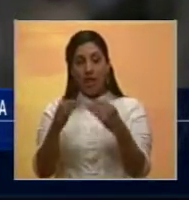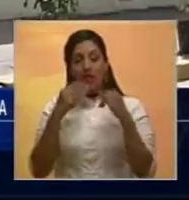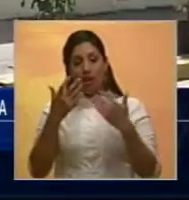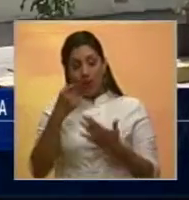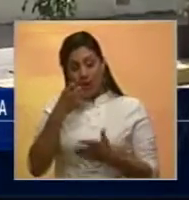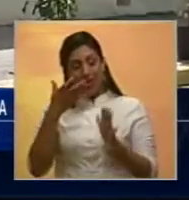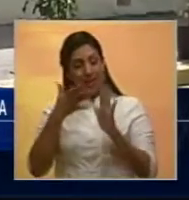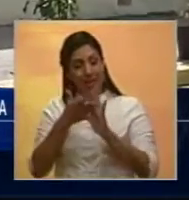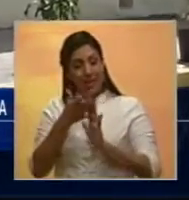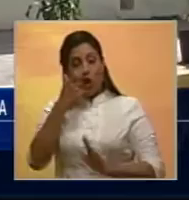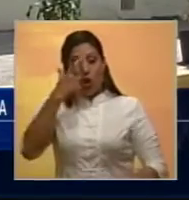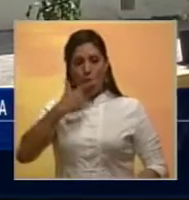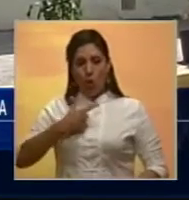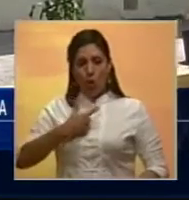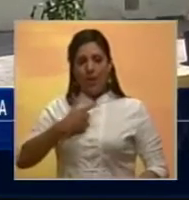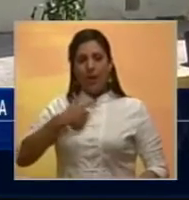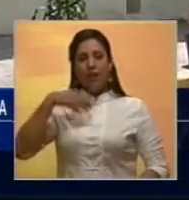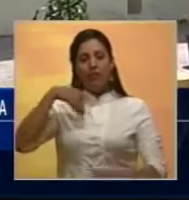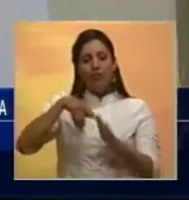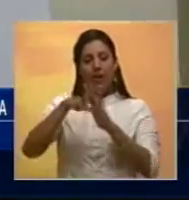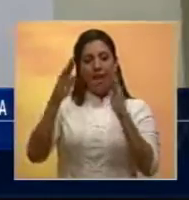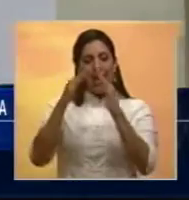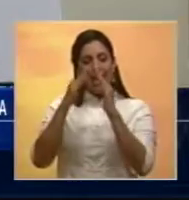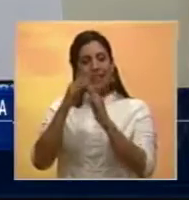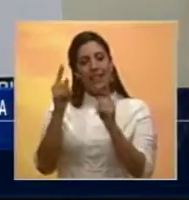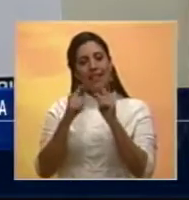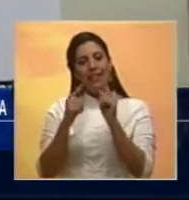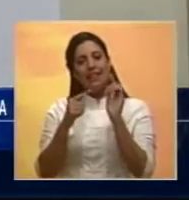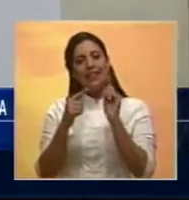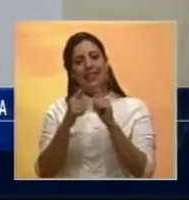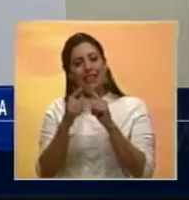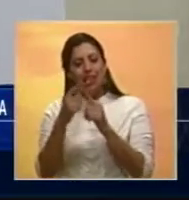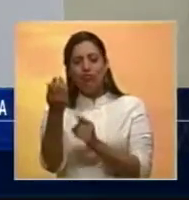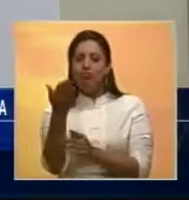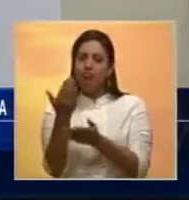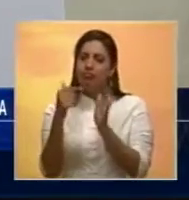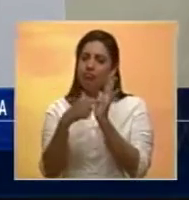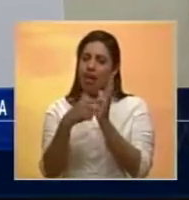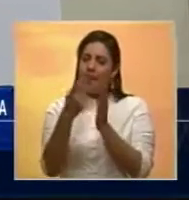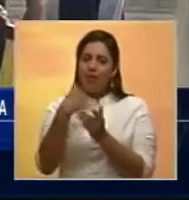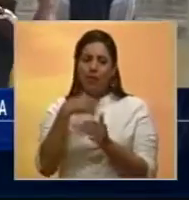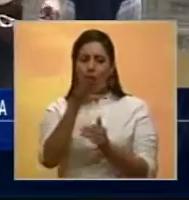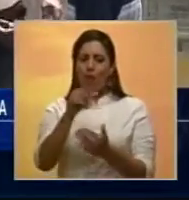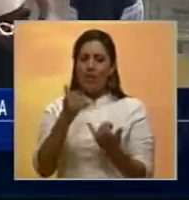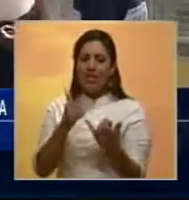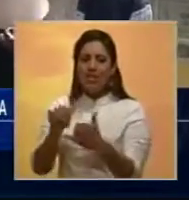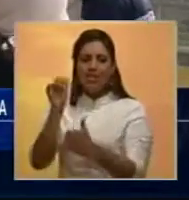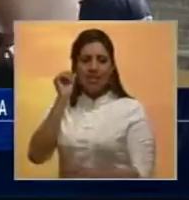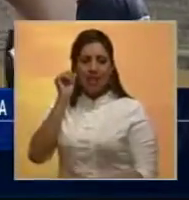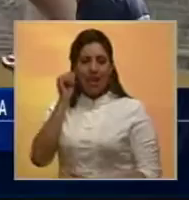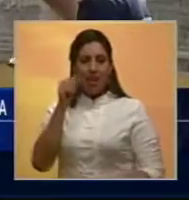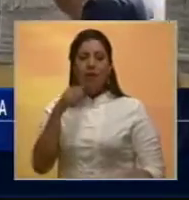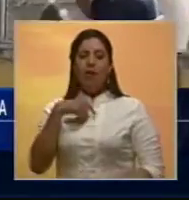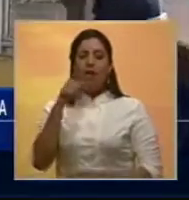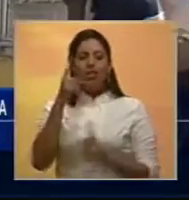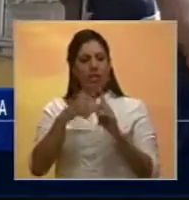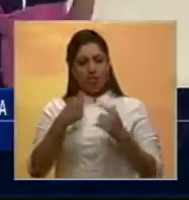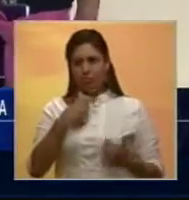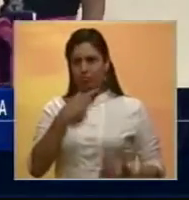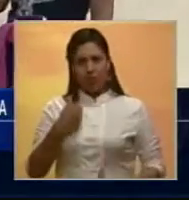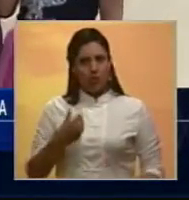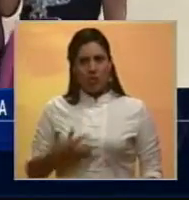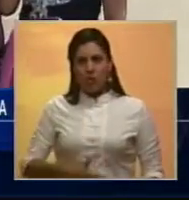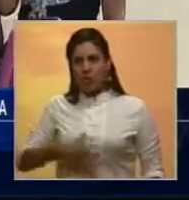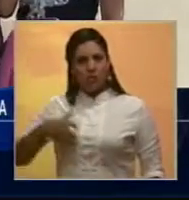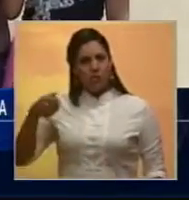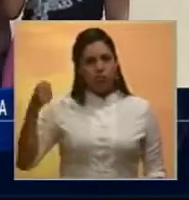policiales señalan que el hombre fue a casa de su tío a pedirle dinero prestado para comprarle un regalo a su hija y al negarse buscó un